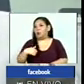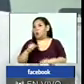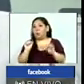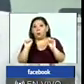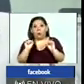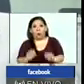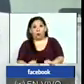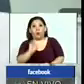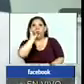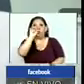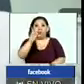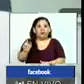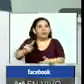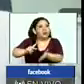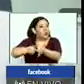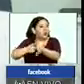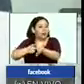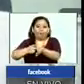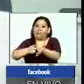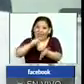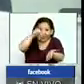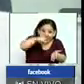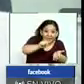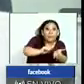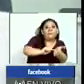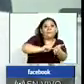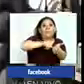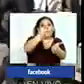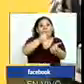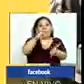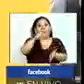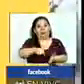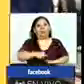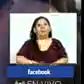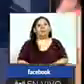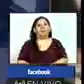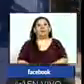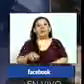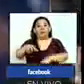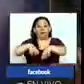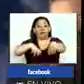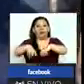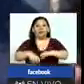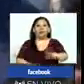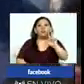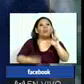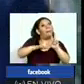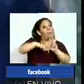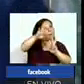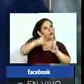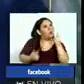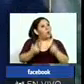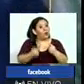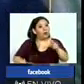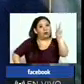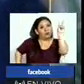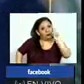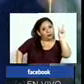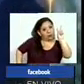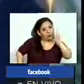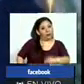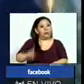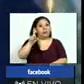hablar de una segunda ola de COVID que esté afectando a nuestro país. Los tres departamentos con más casos son San Salvador